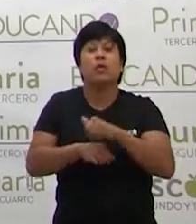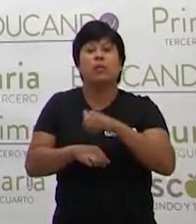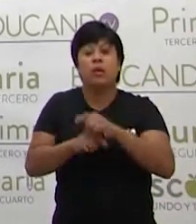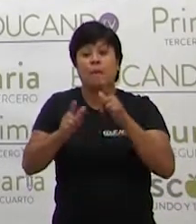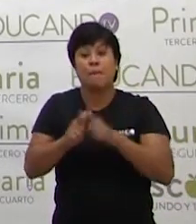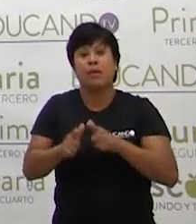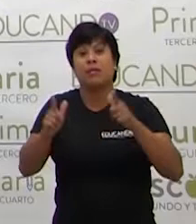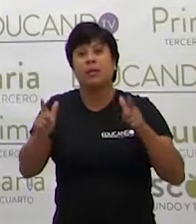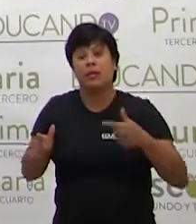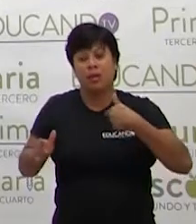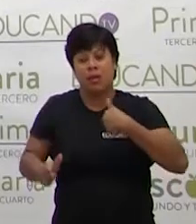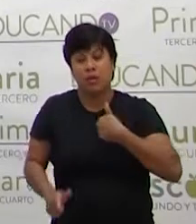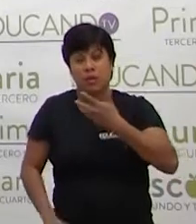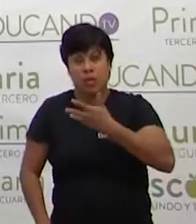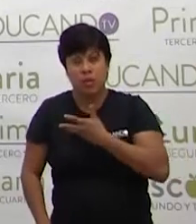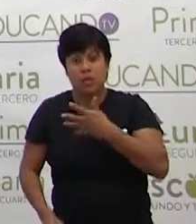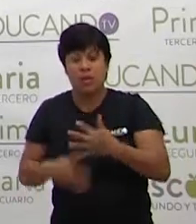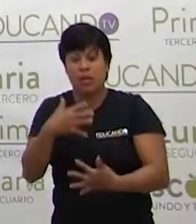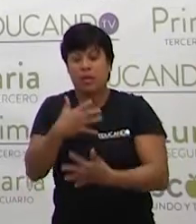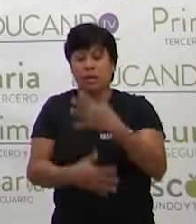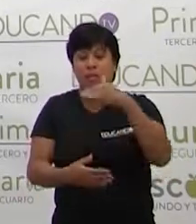más grande que yo tengo es el